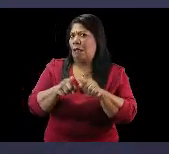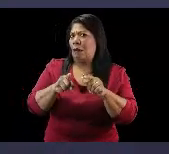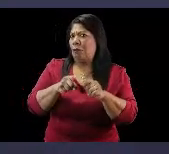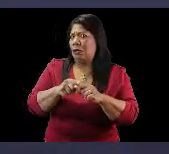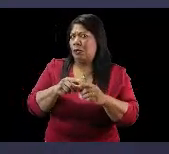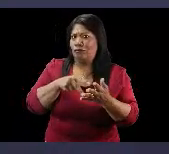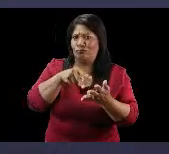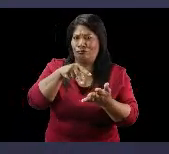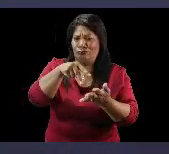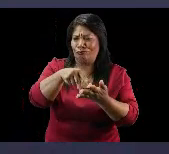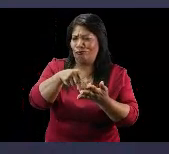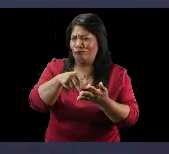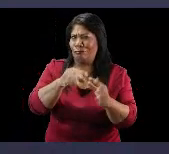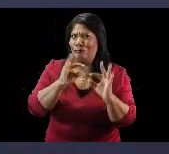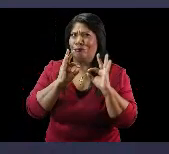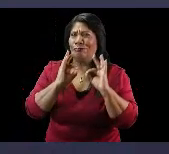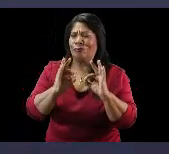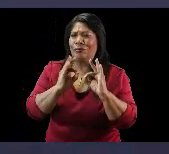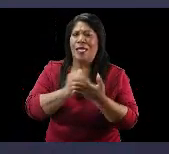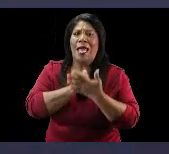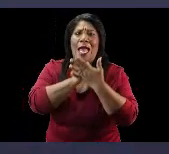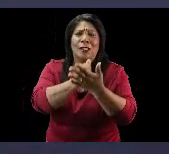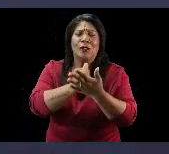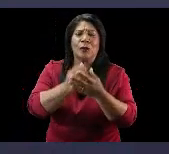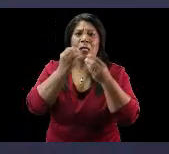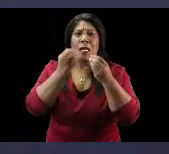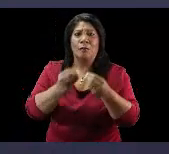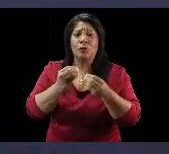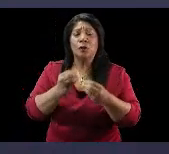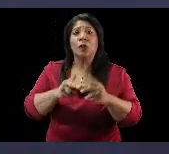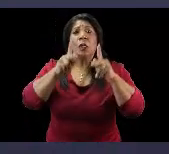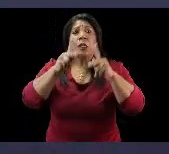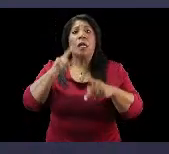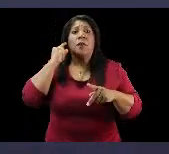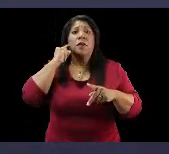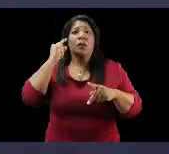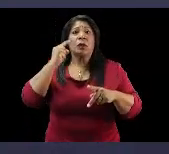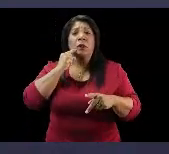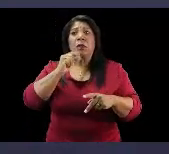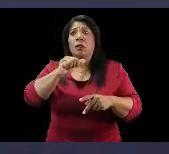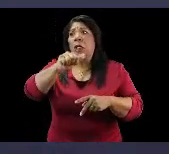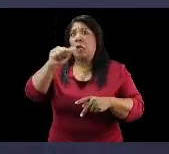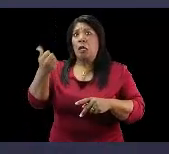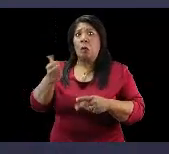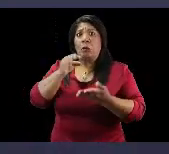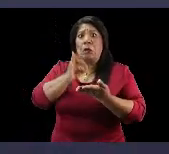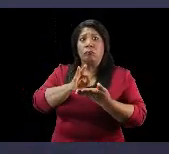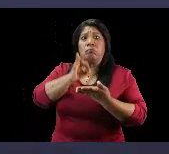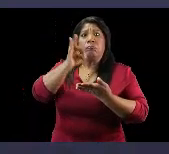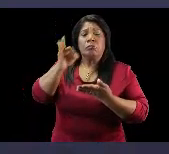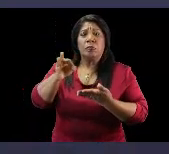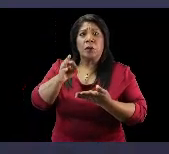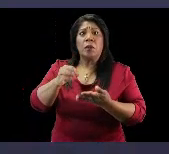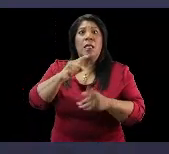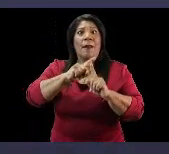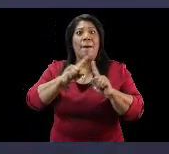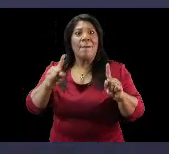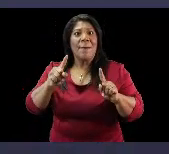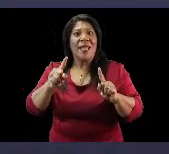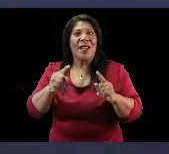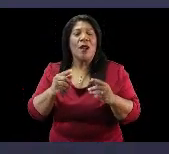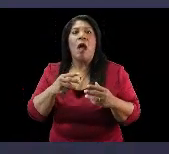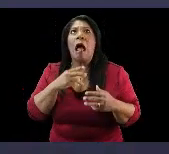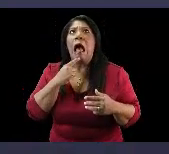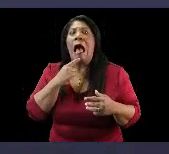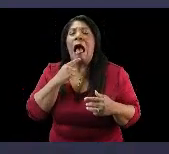avanzado bastante, no importa si esa persona sorda está en otra provincia y tenemos la